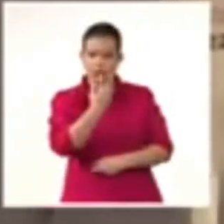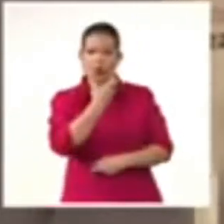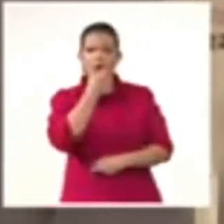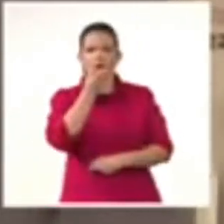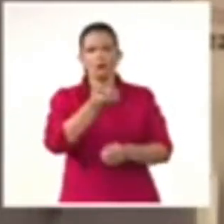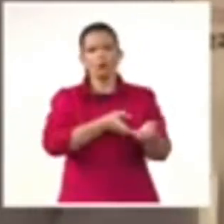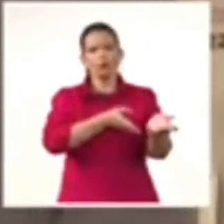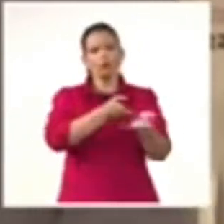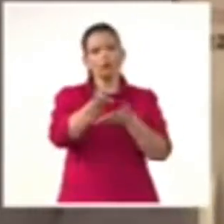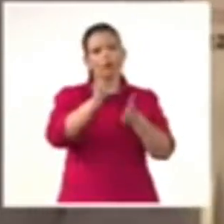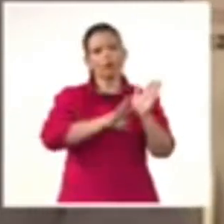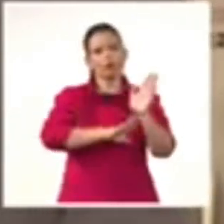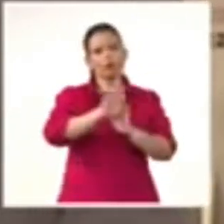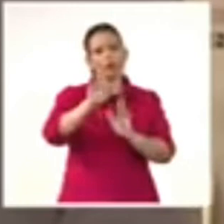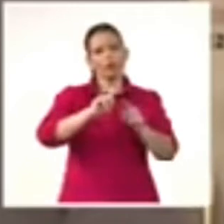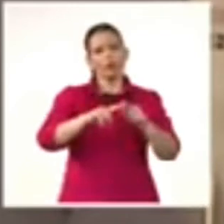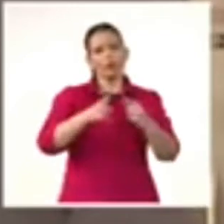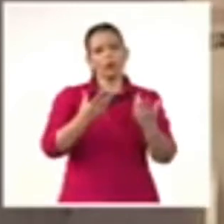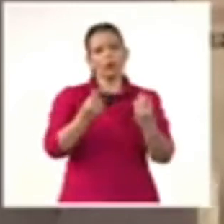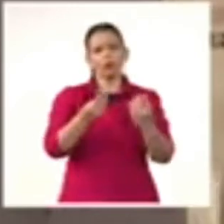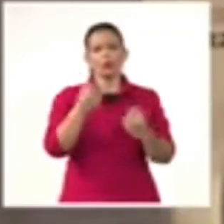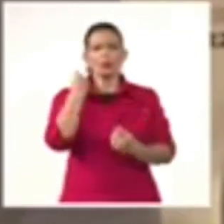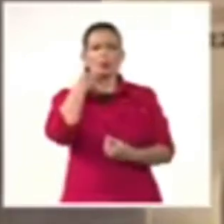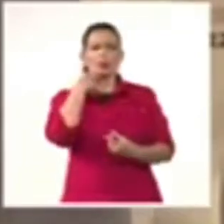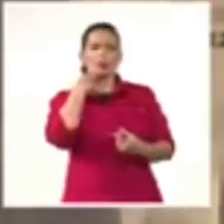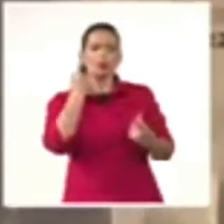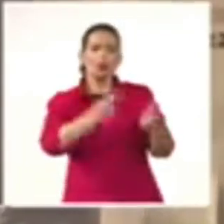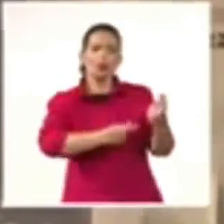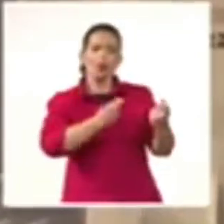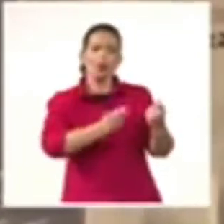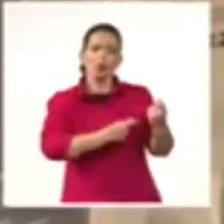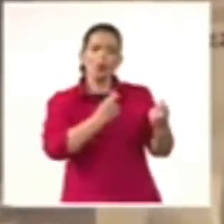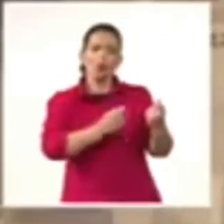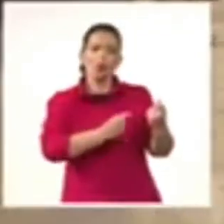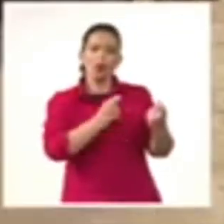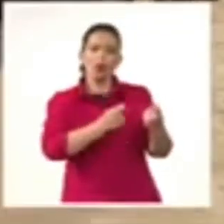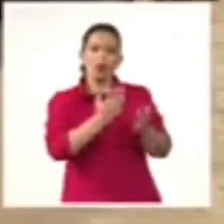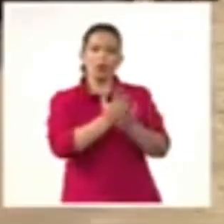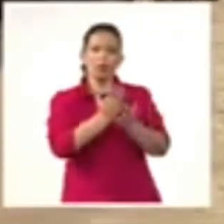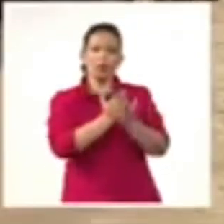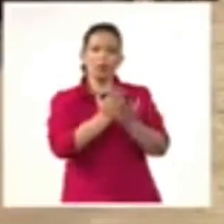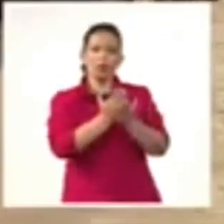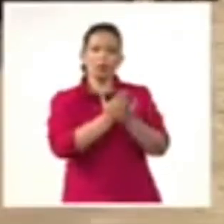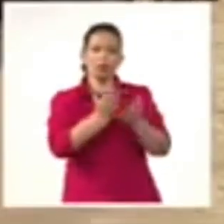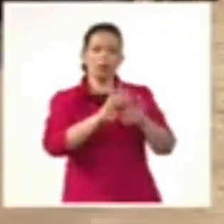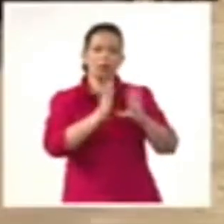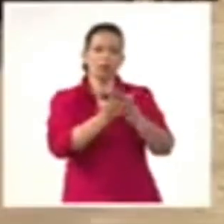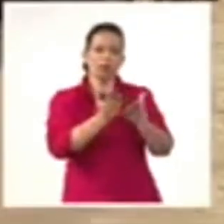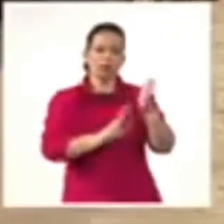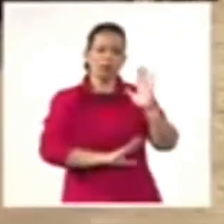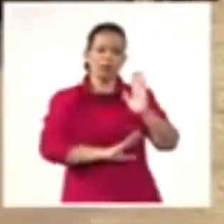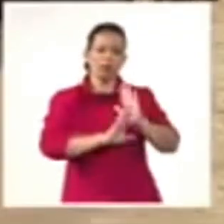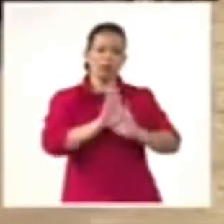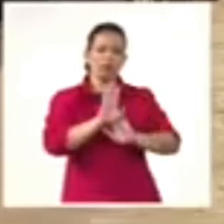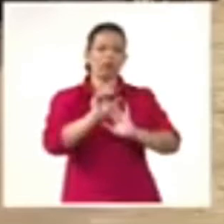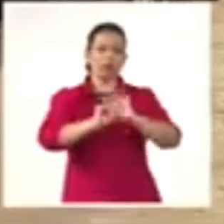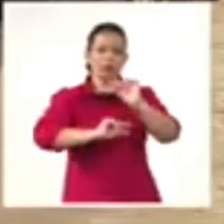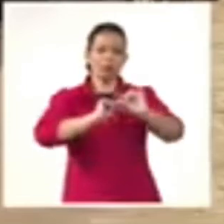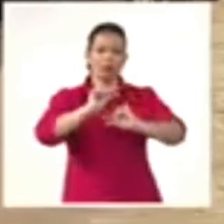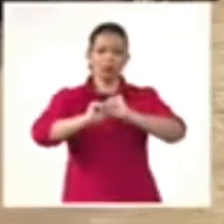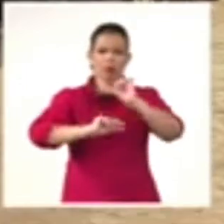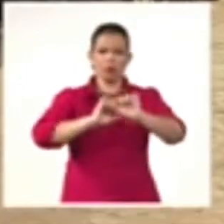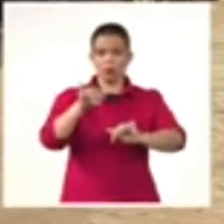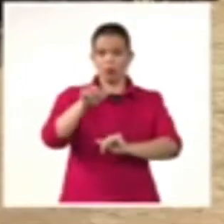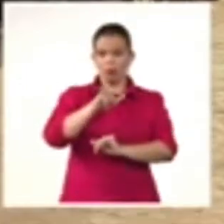lo largo de años de lucha, después de muchos reveses y como premio tras sucesivas victorias del ideario martiano y